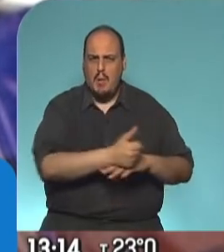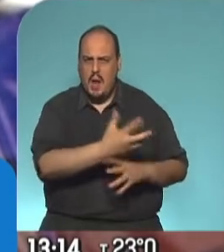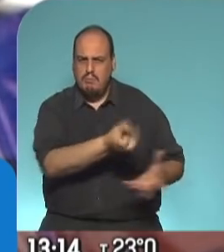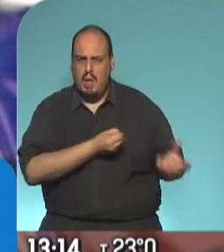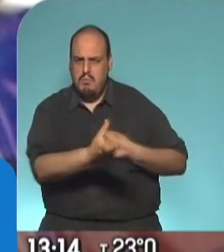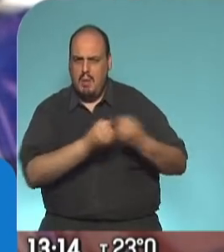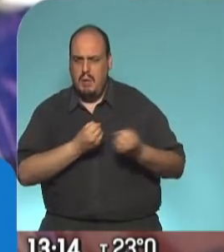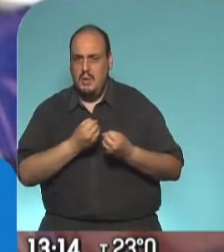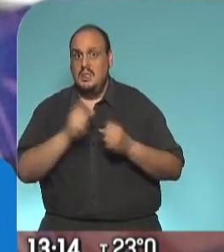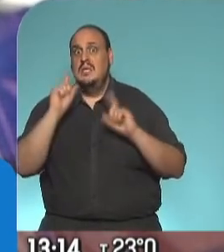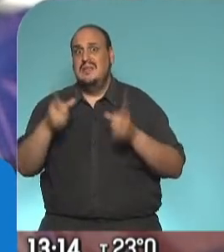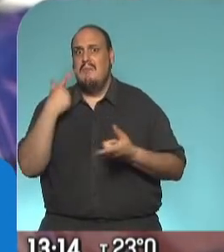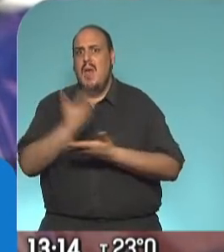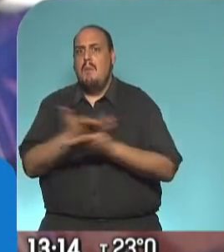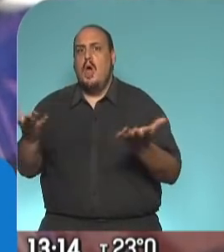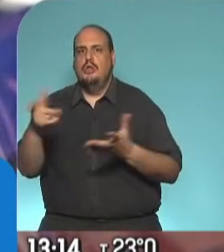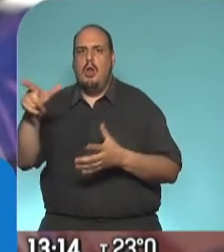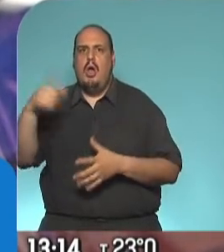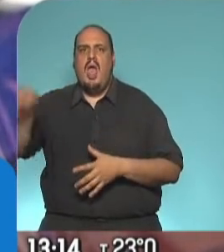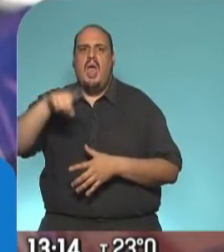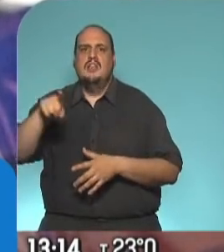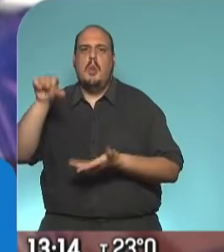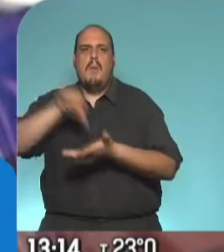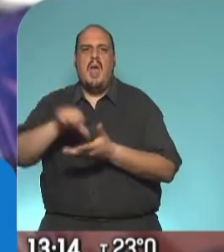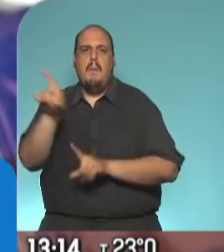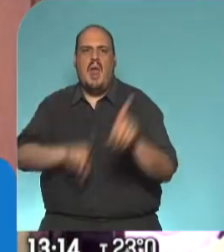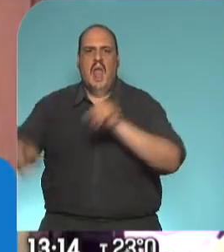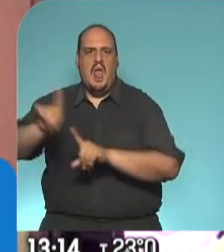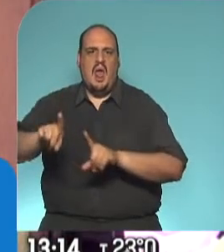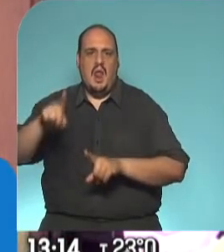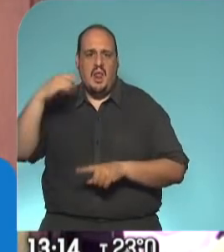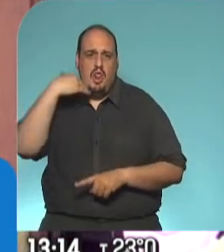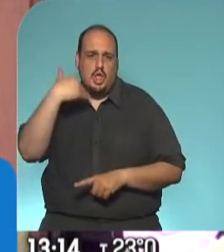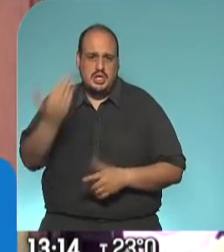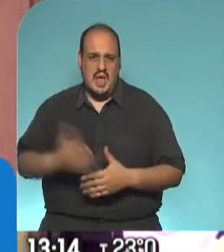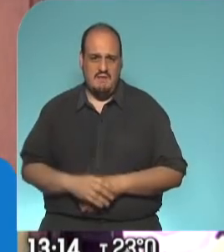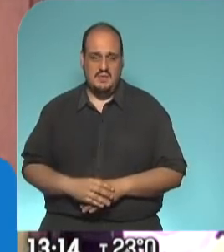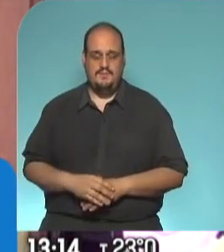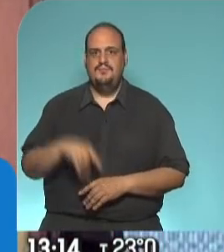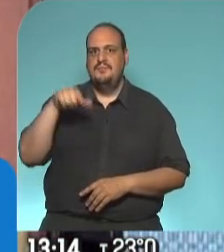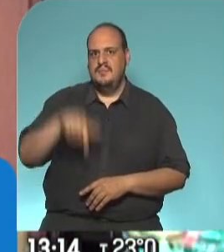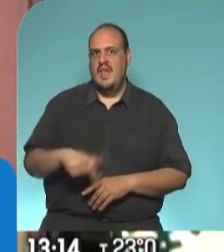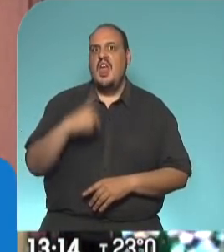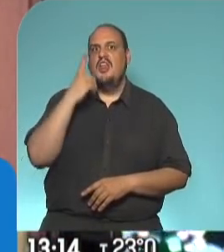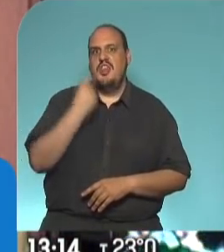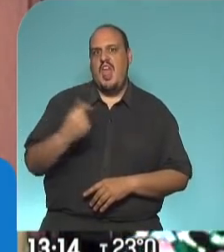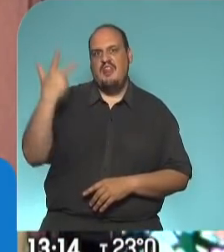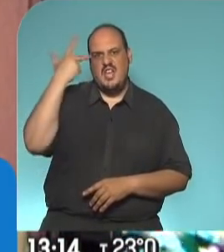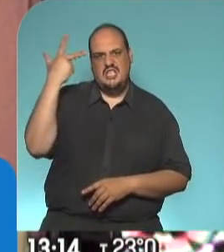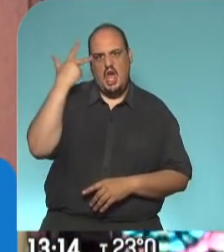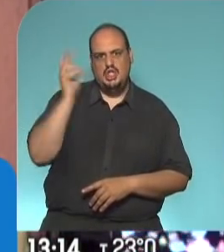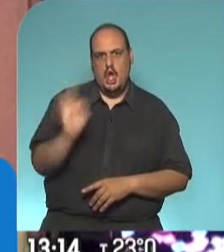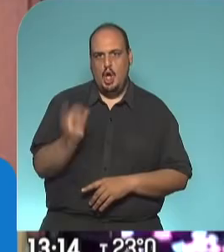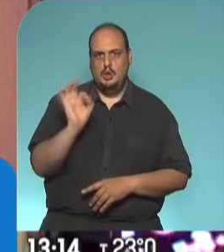su incapacidad de manejar el país. Este 18 de octubre,